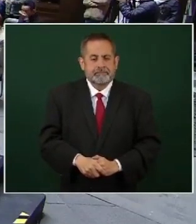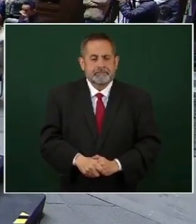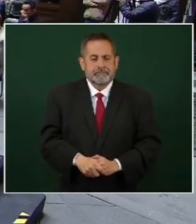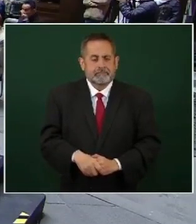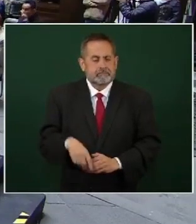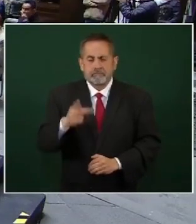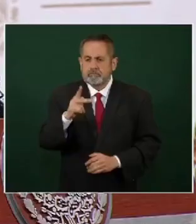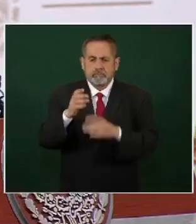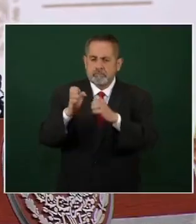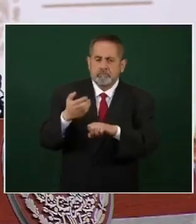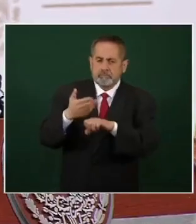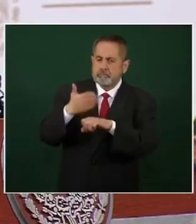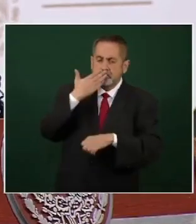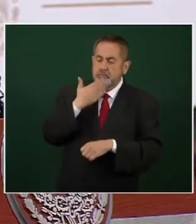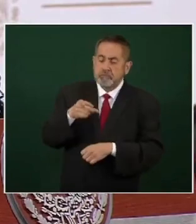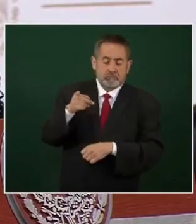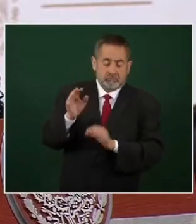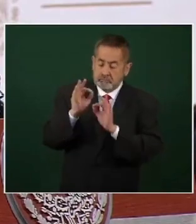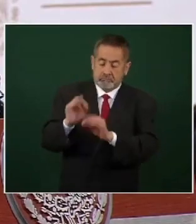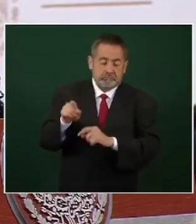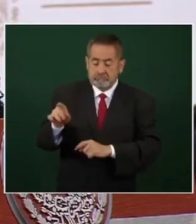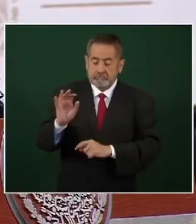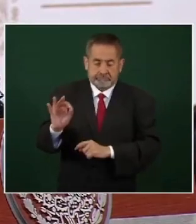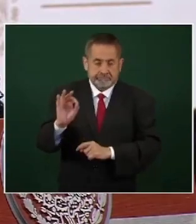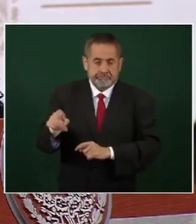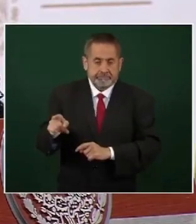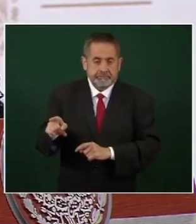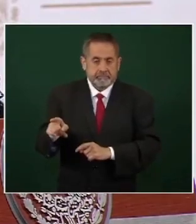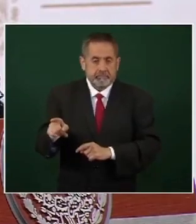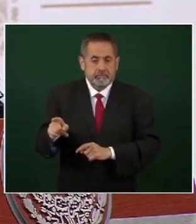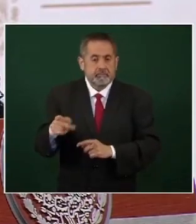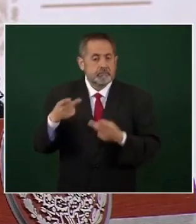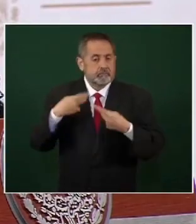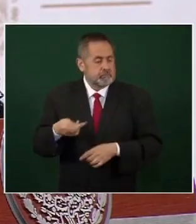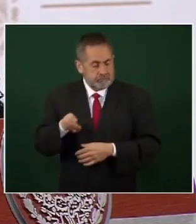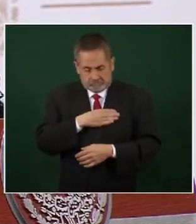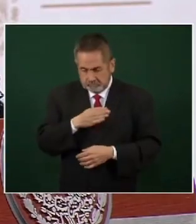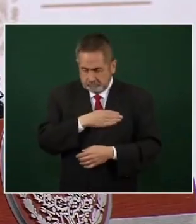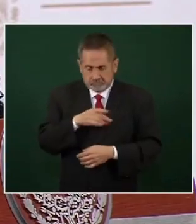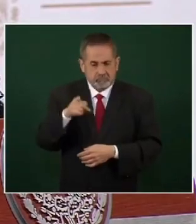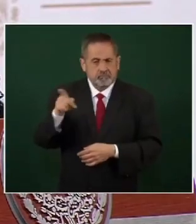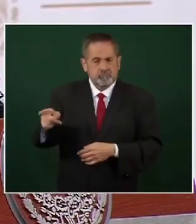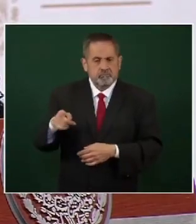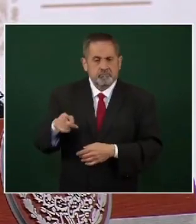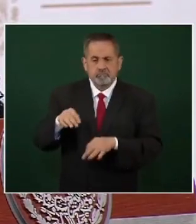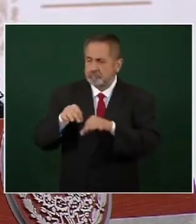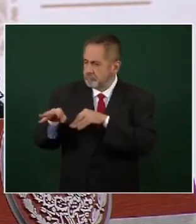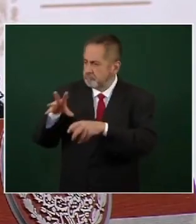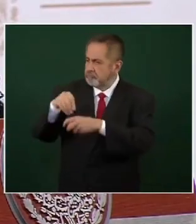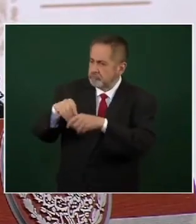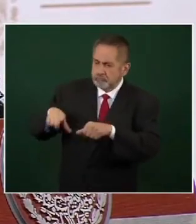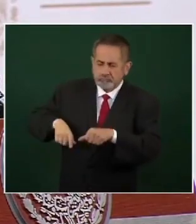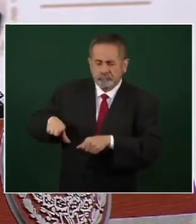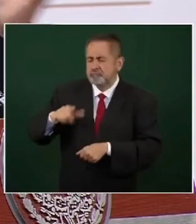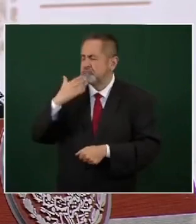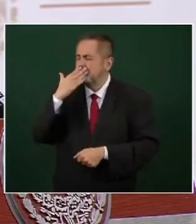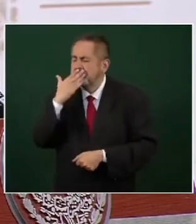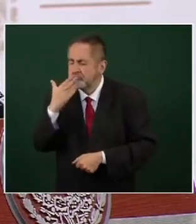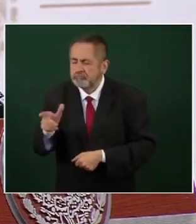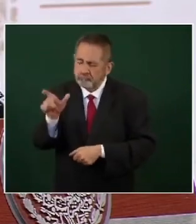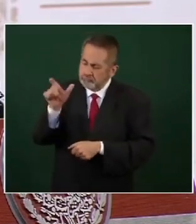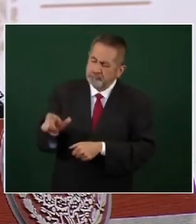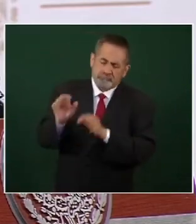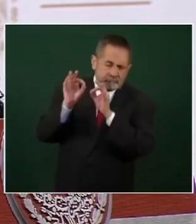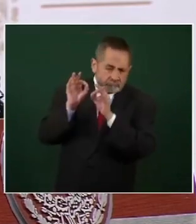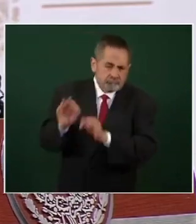Pero está muy bien. Y es una buena persona, un buen servidor público,